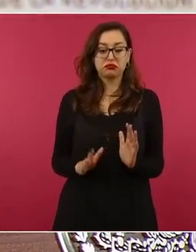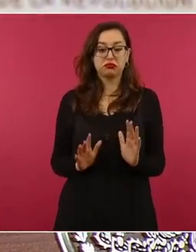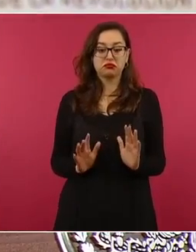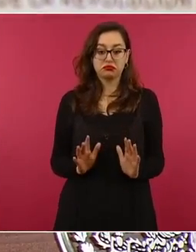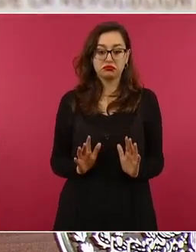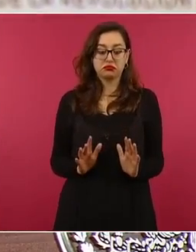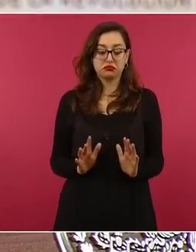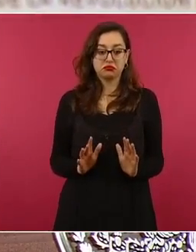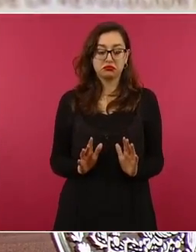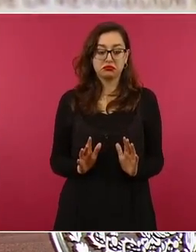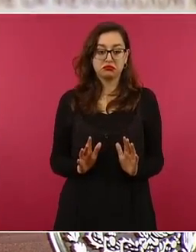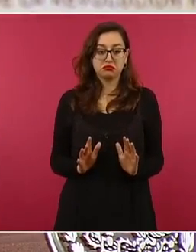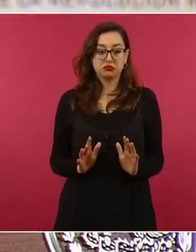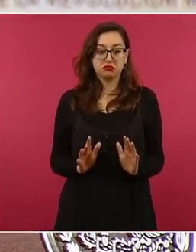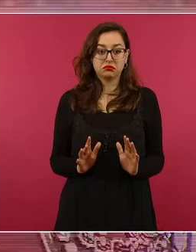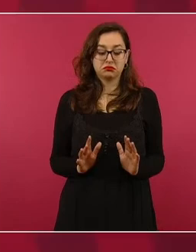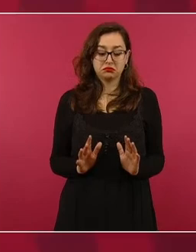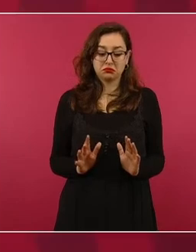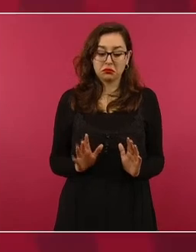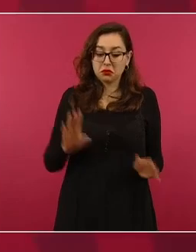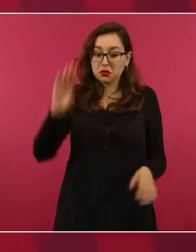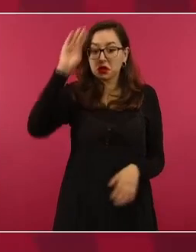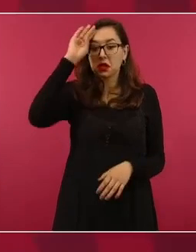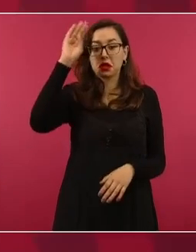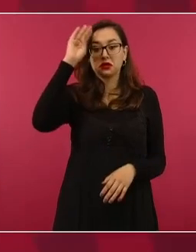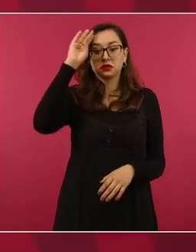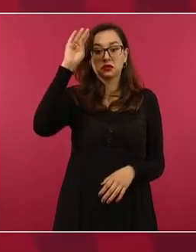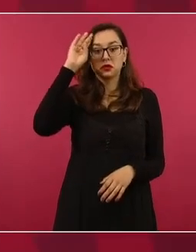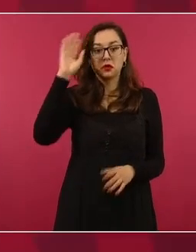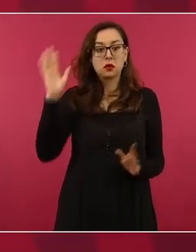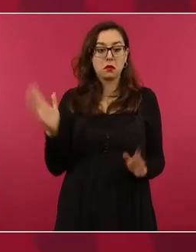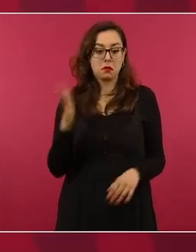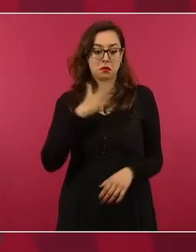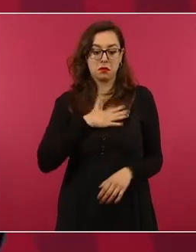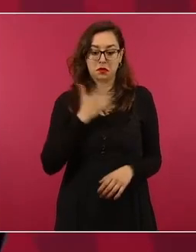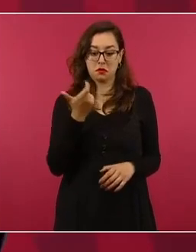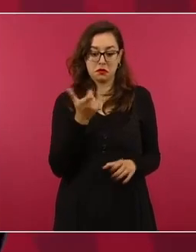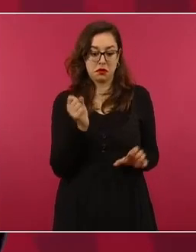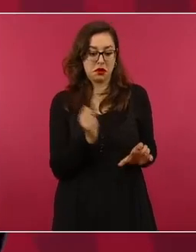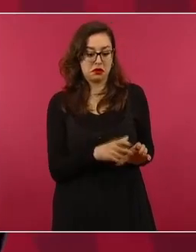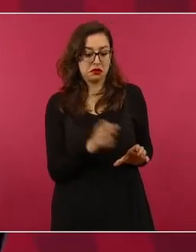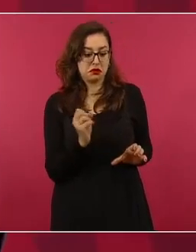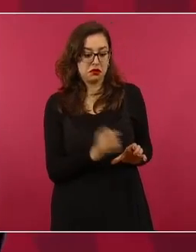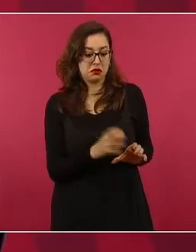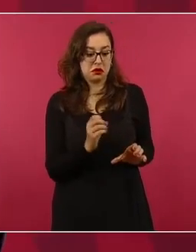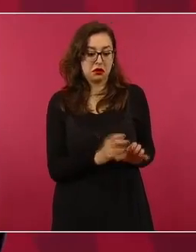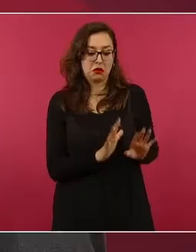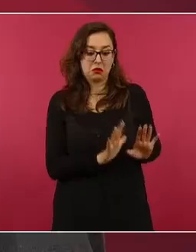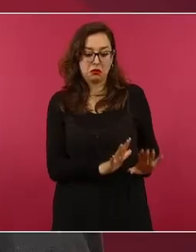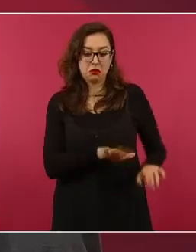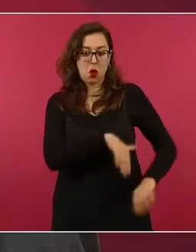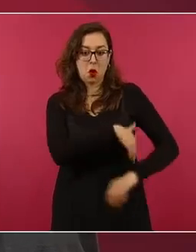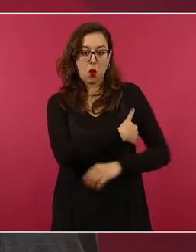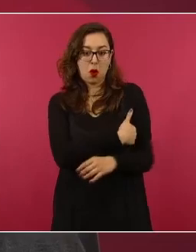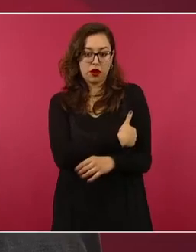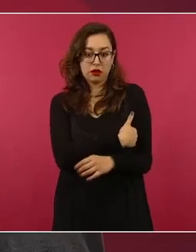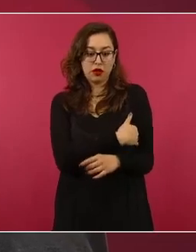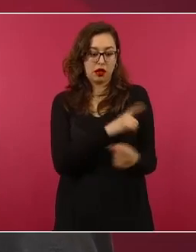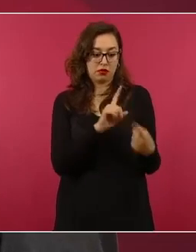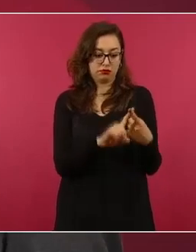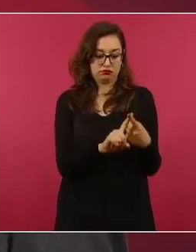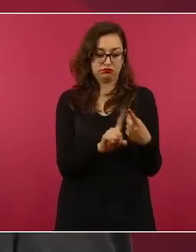creo que con los ahorros que tiene Beatriz,